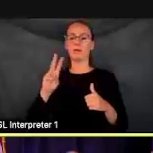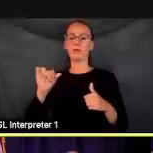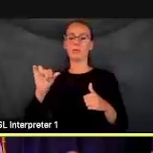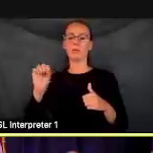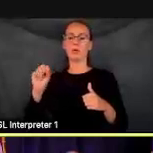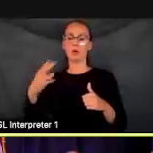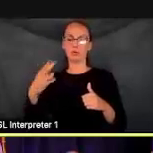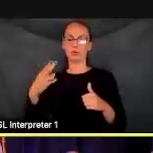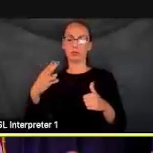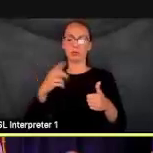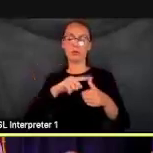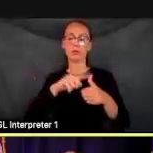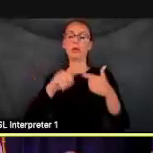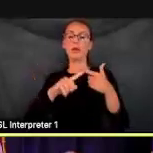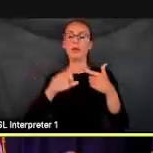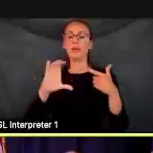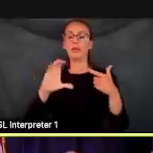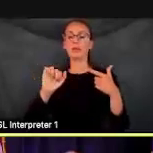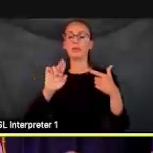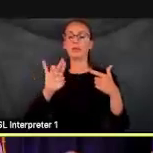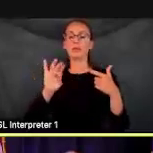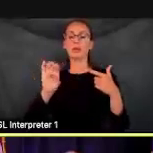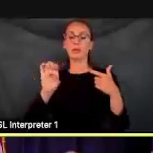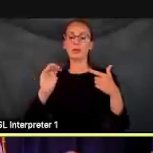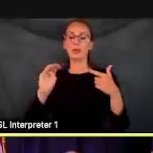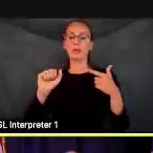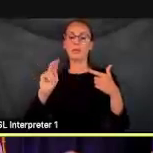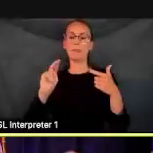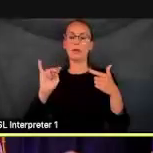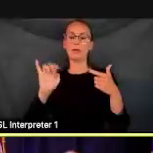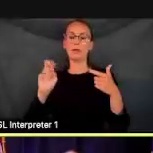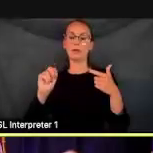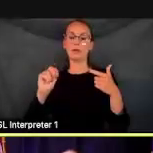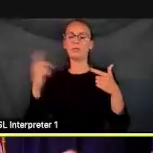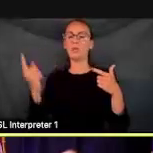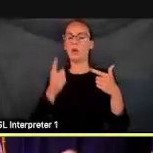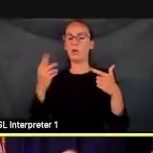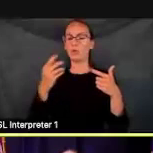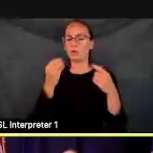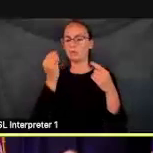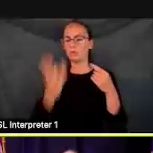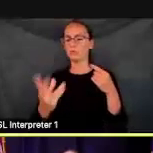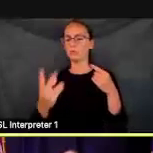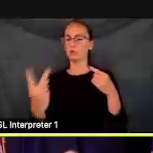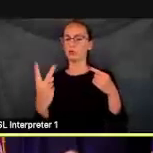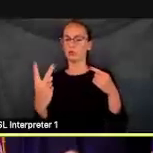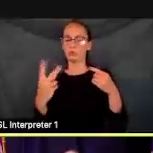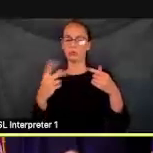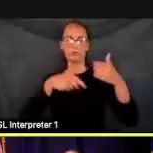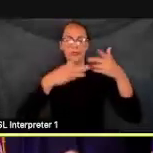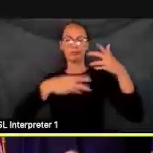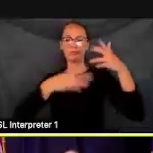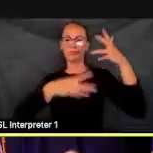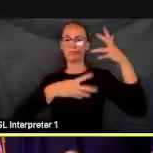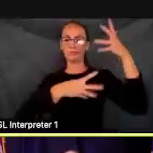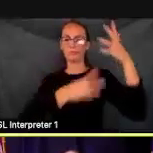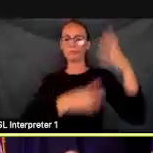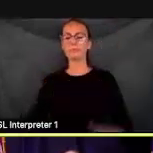Syracuse, y próximo, Carrie Mannion, del pueblo de DeWitt.